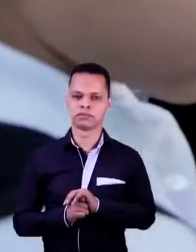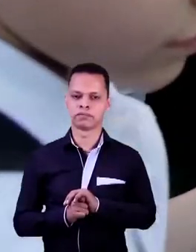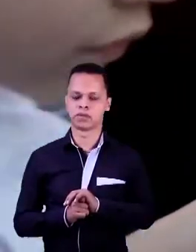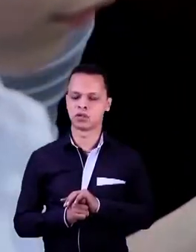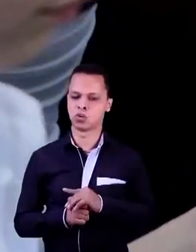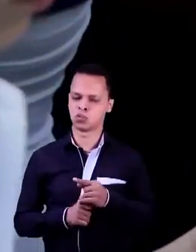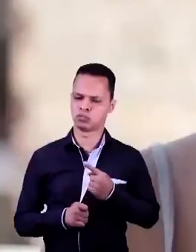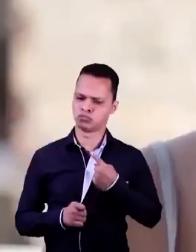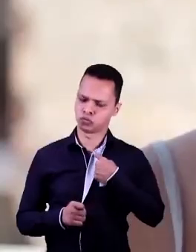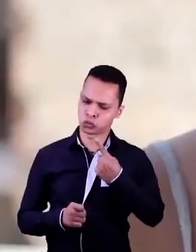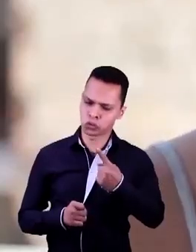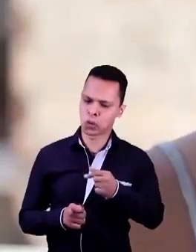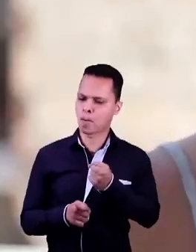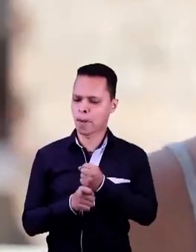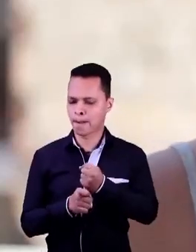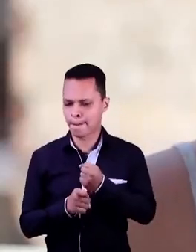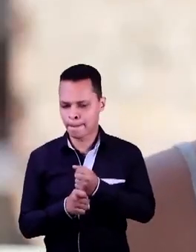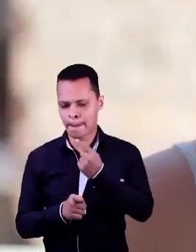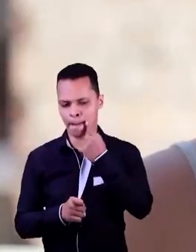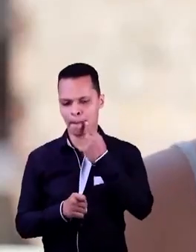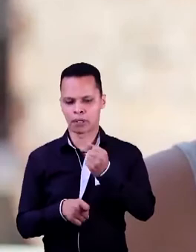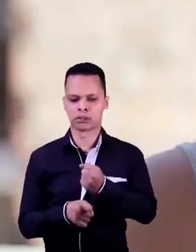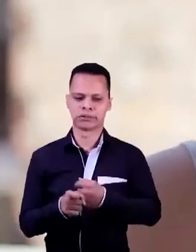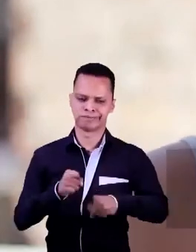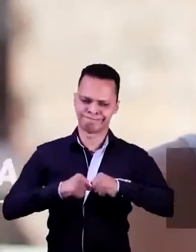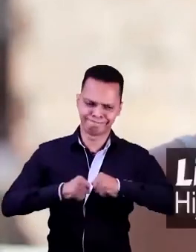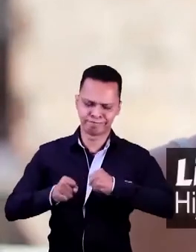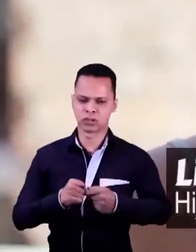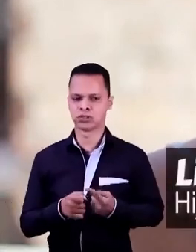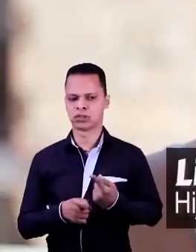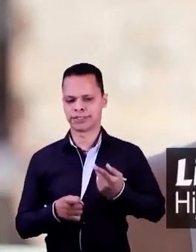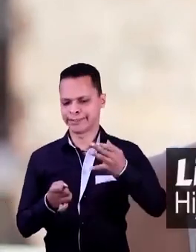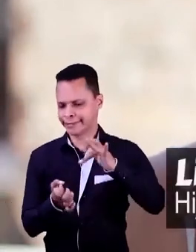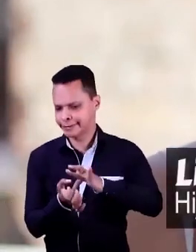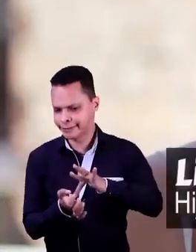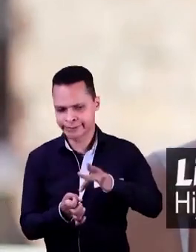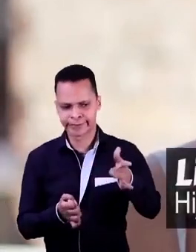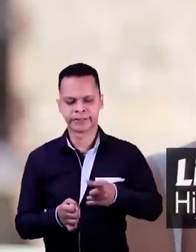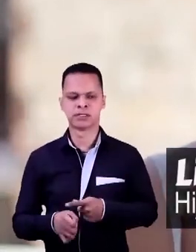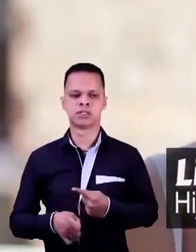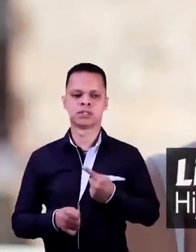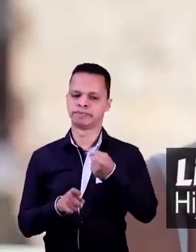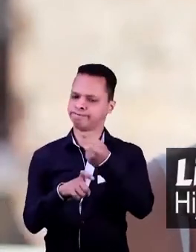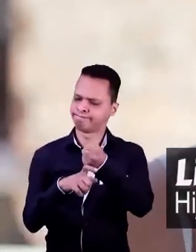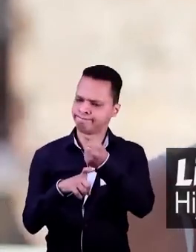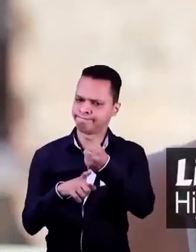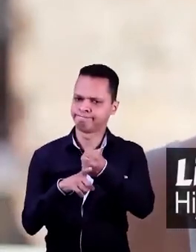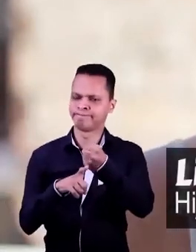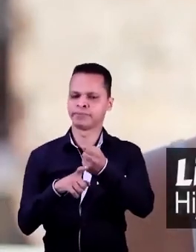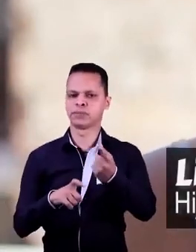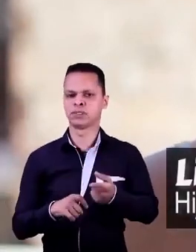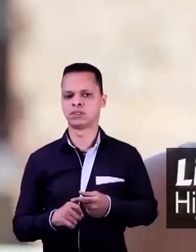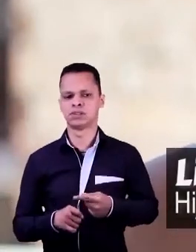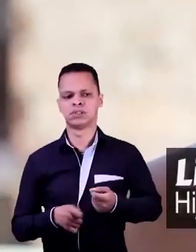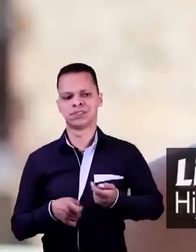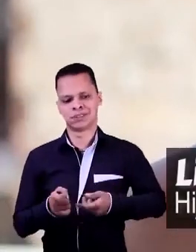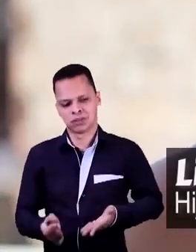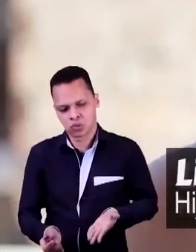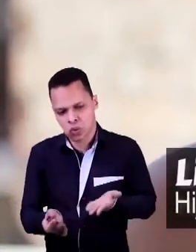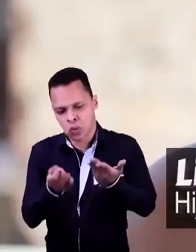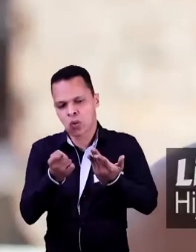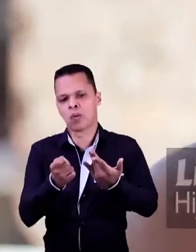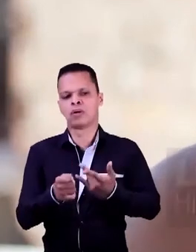Yo admiro a mi papá porque es una persona emprendedora, luchadora, guerrera, siempre ha estado para ahí para darnos un consejo, no dejarnos